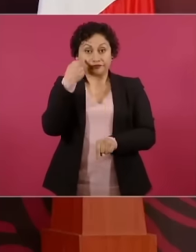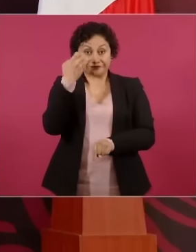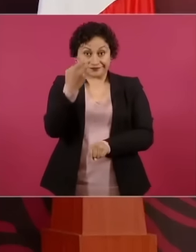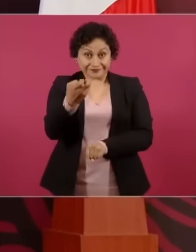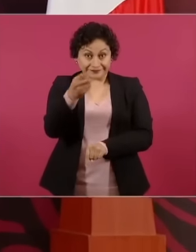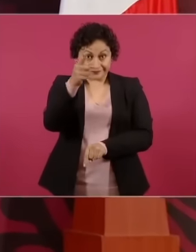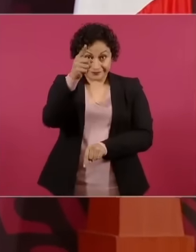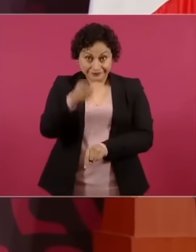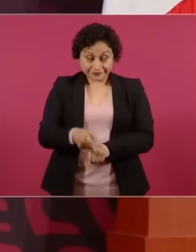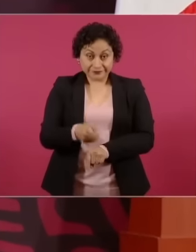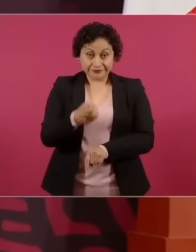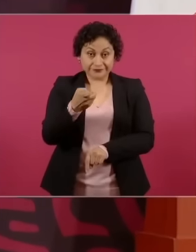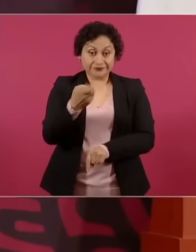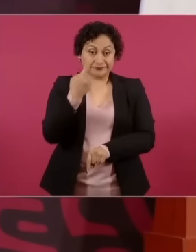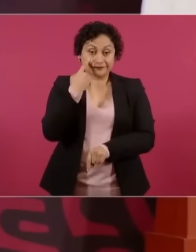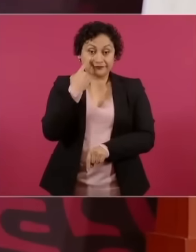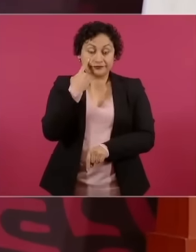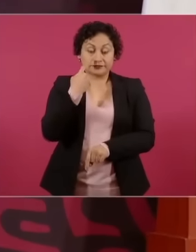Mira,